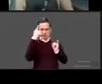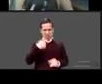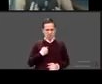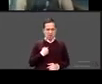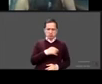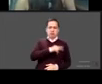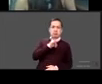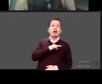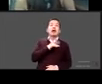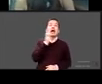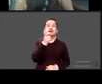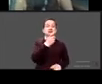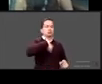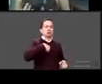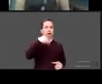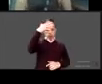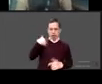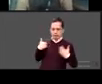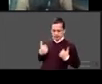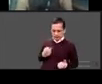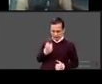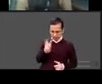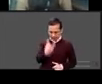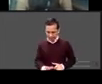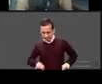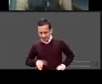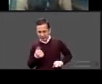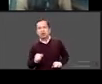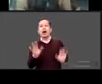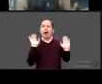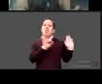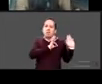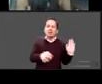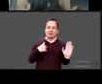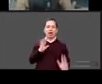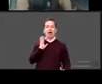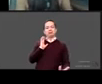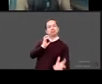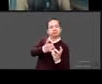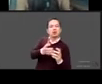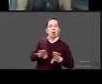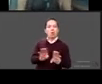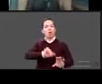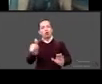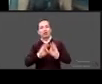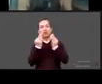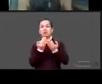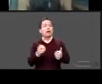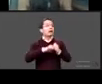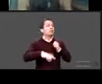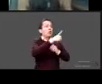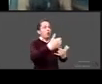acercarnos. Si un adolescente de 15 años no nos quiere responder, es porque también debemos entender que ese momento de su vida está llevando